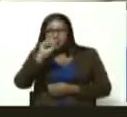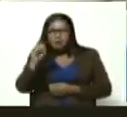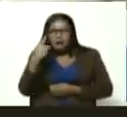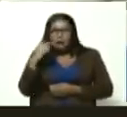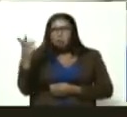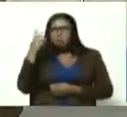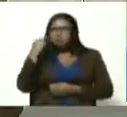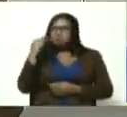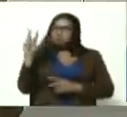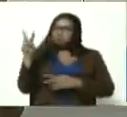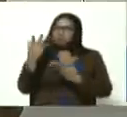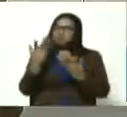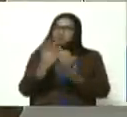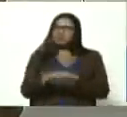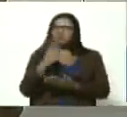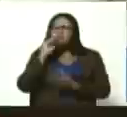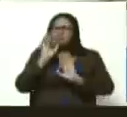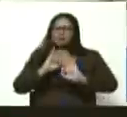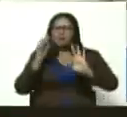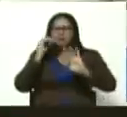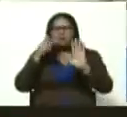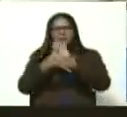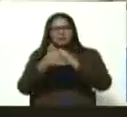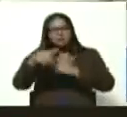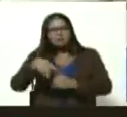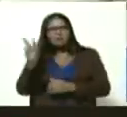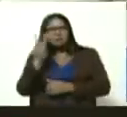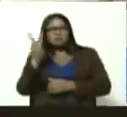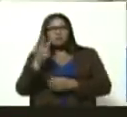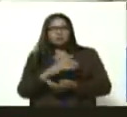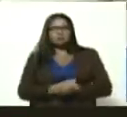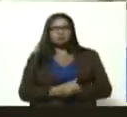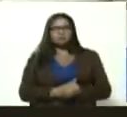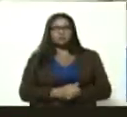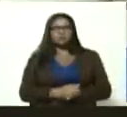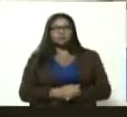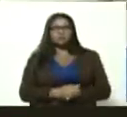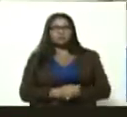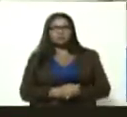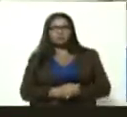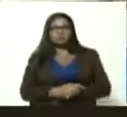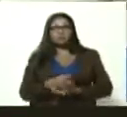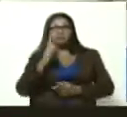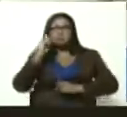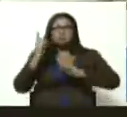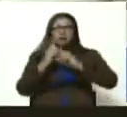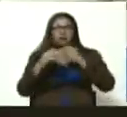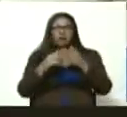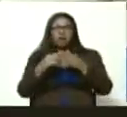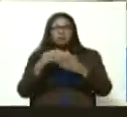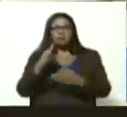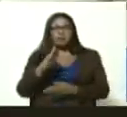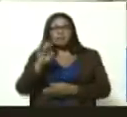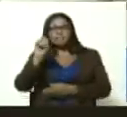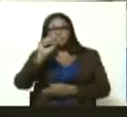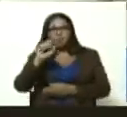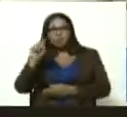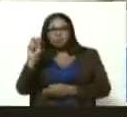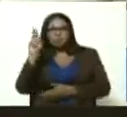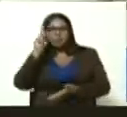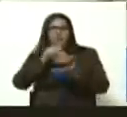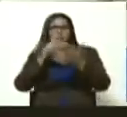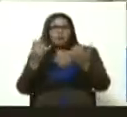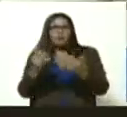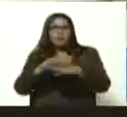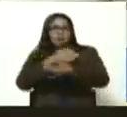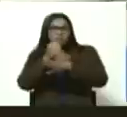tú nos escucha y yo no tienen nada que ver con lo que ocurrió en venezuela están recién llegados de boston todos le echan